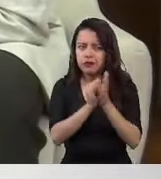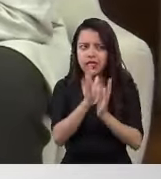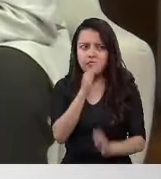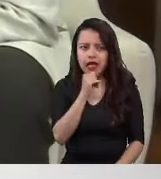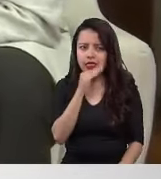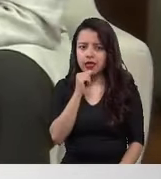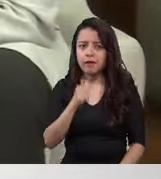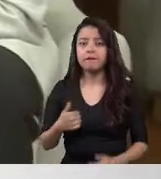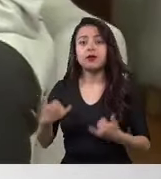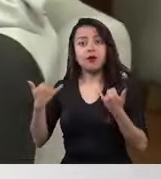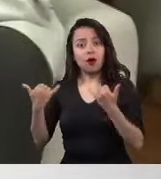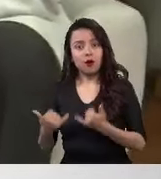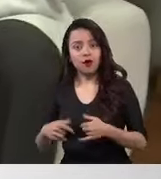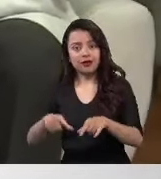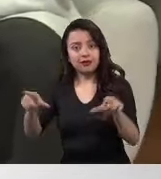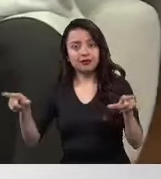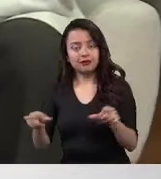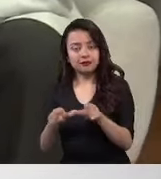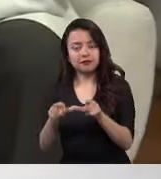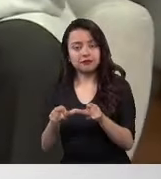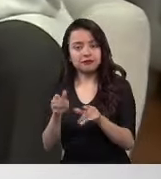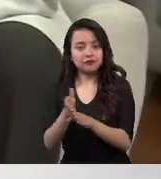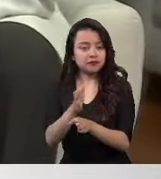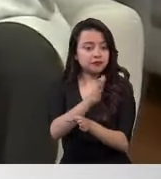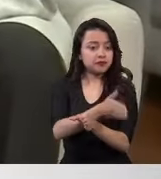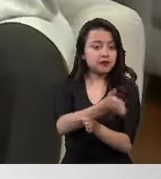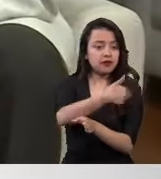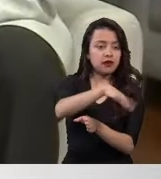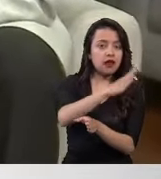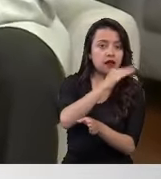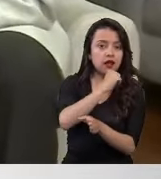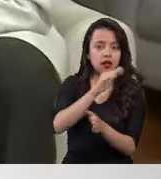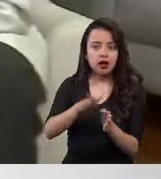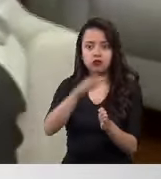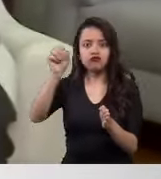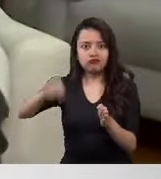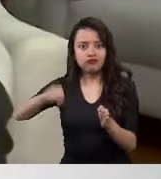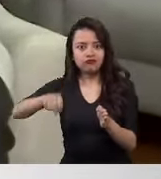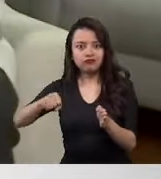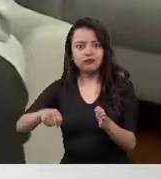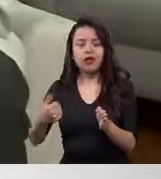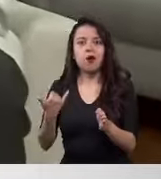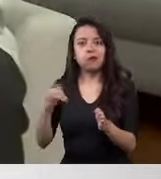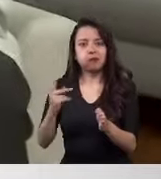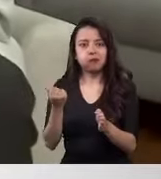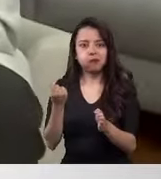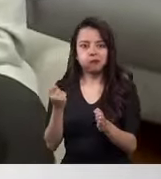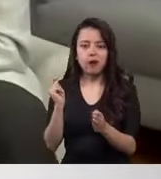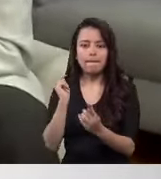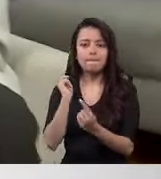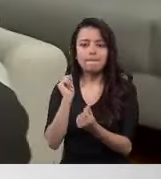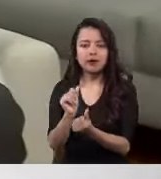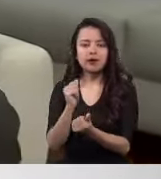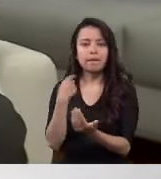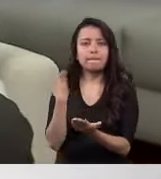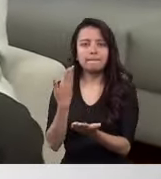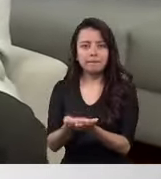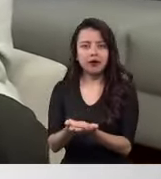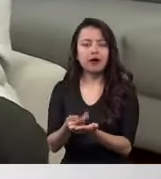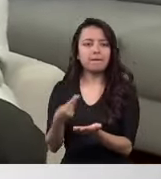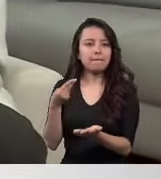de un absoluto del gobierno nacional a un sí, sí lo vamos a hacer, y esta es la plata para el cierre financiero del